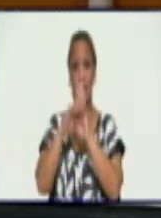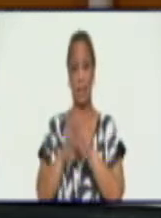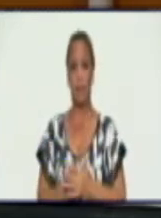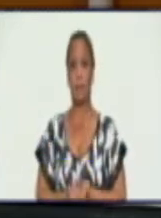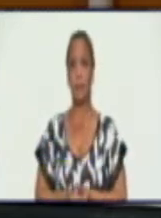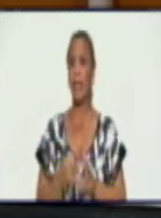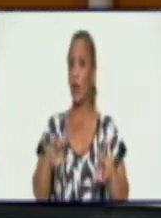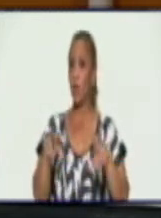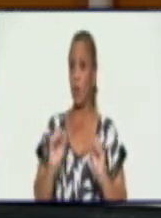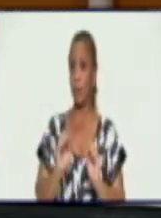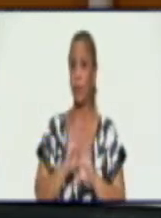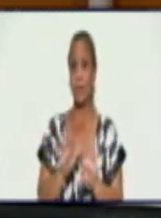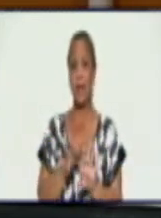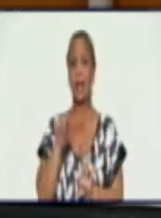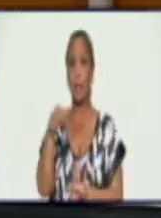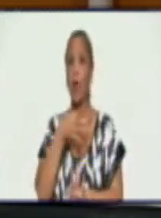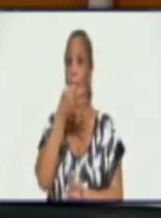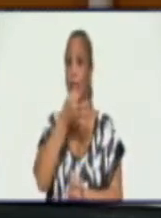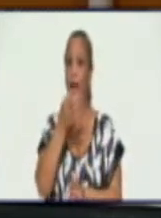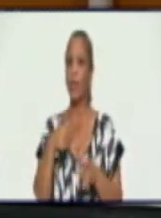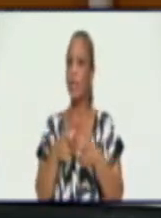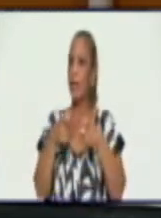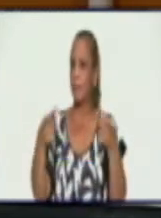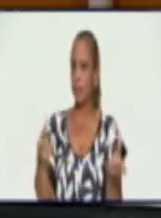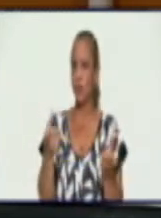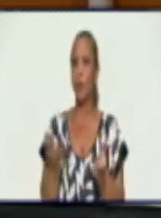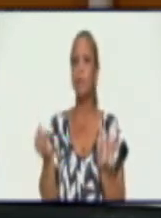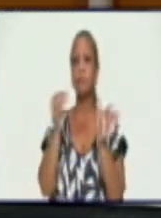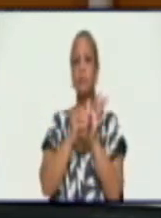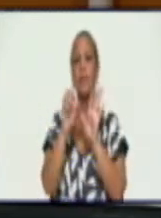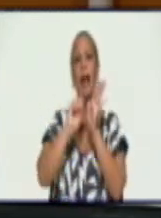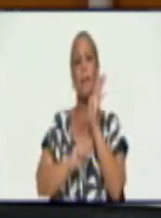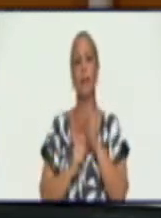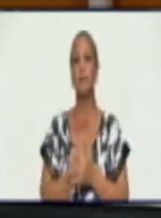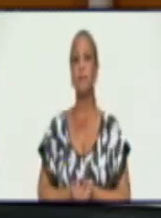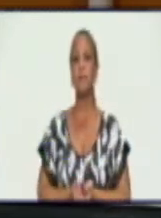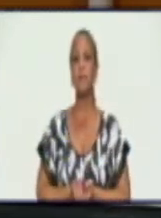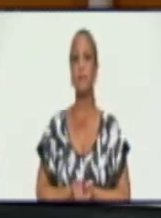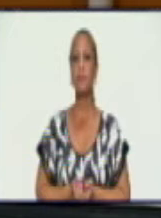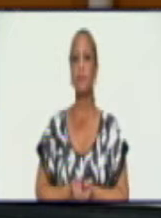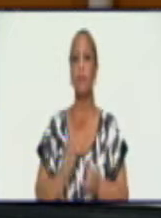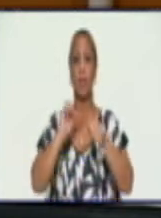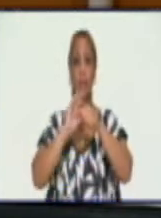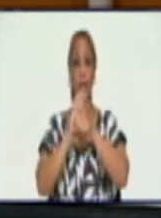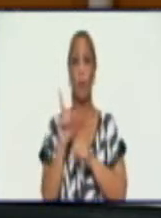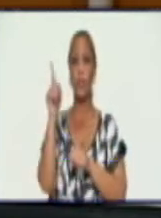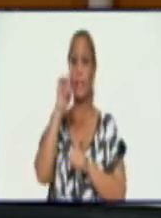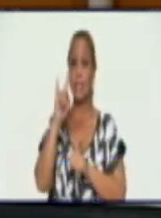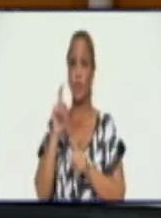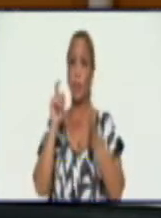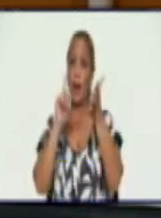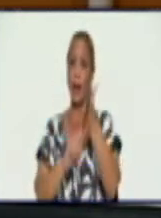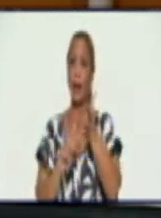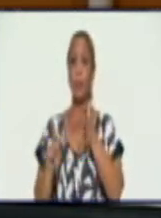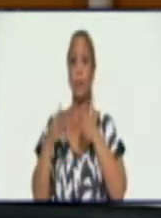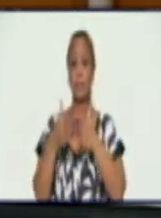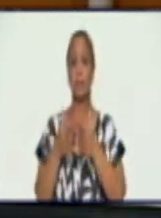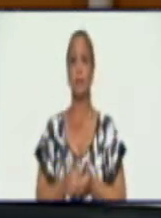las nuevas medidas que hemos explicado el incremento de medida al plan de la cob y 19 en la provincia